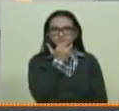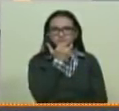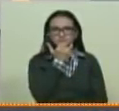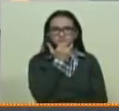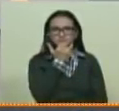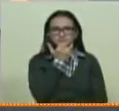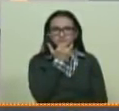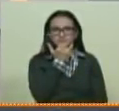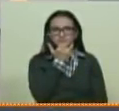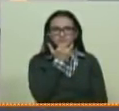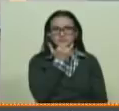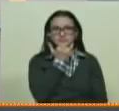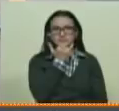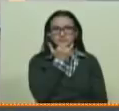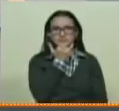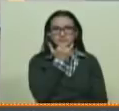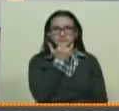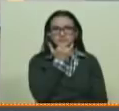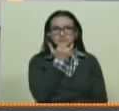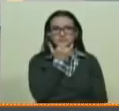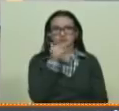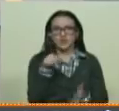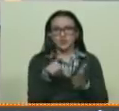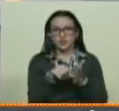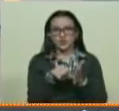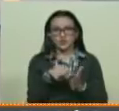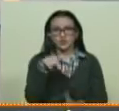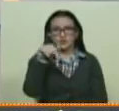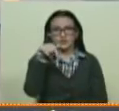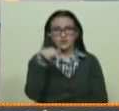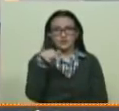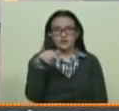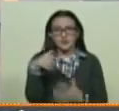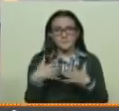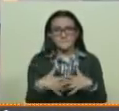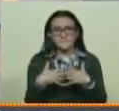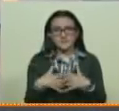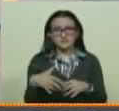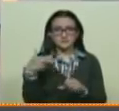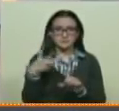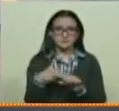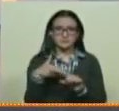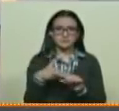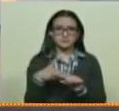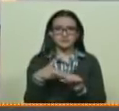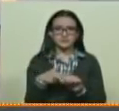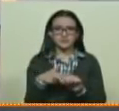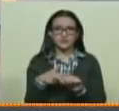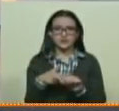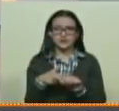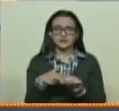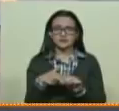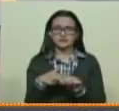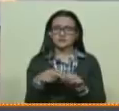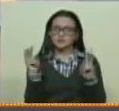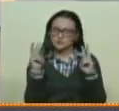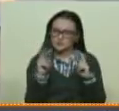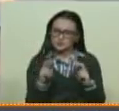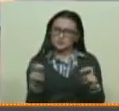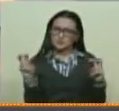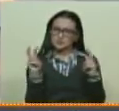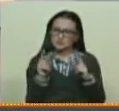ocurriendo en nuestra principal industria, nuestra empresa petrolera. Fruto de esa investigación